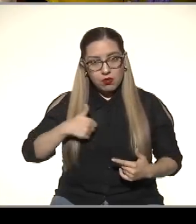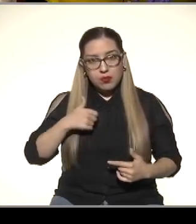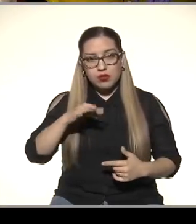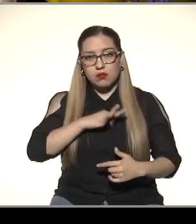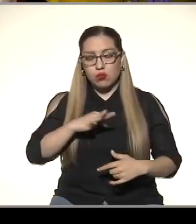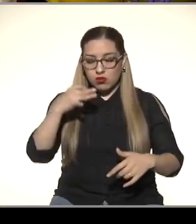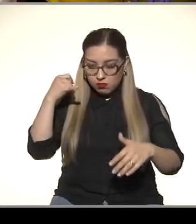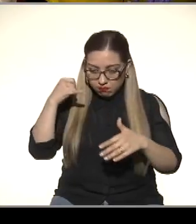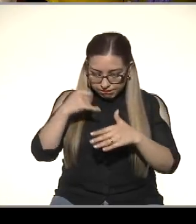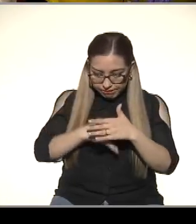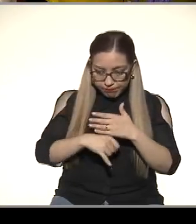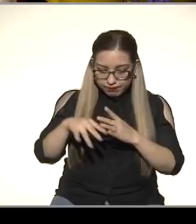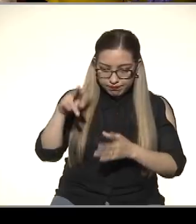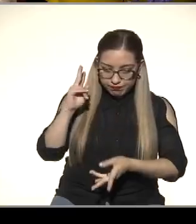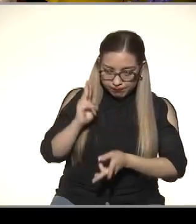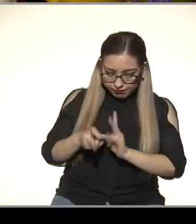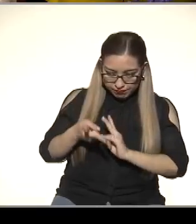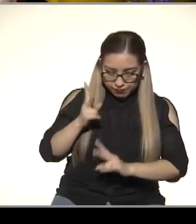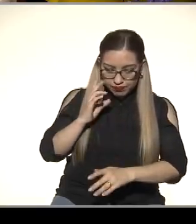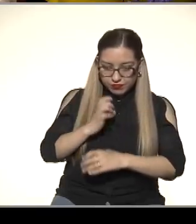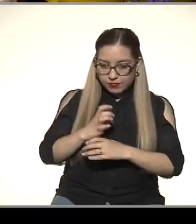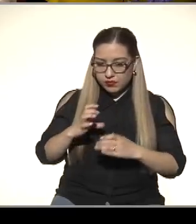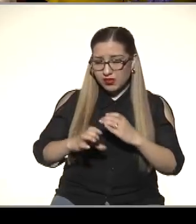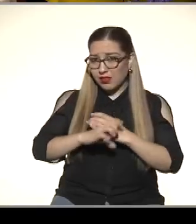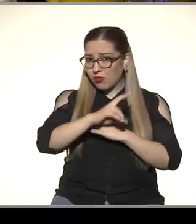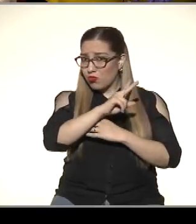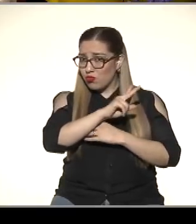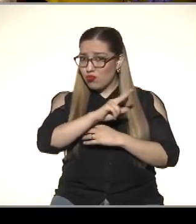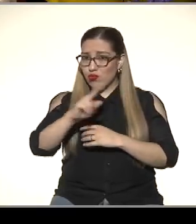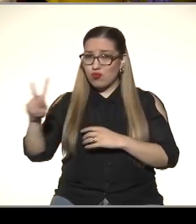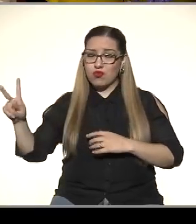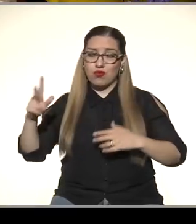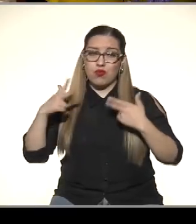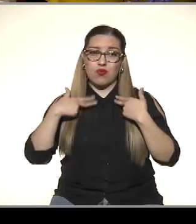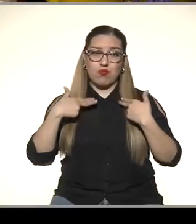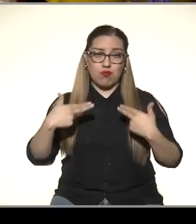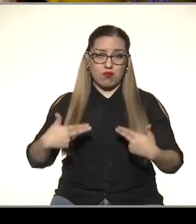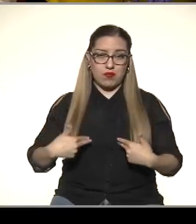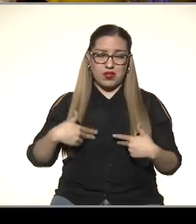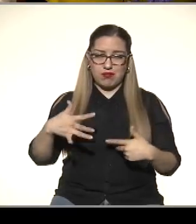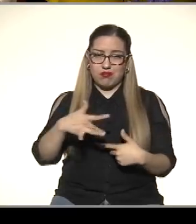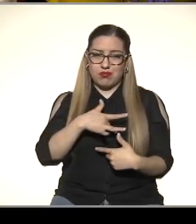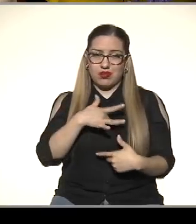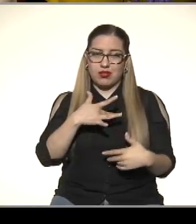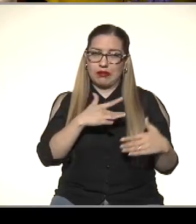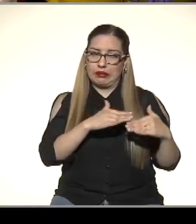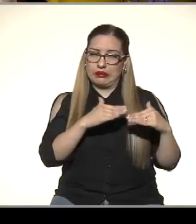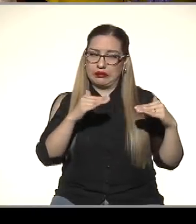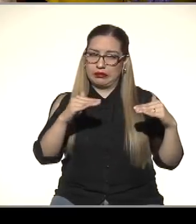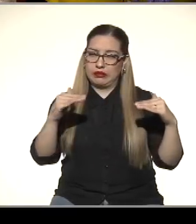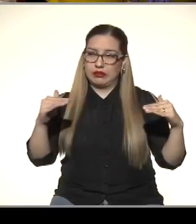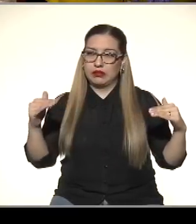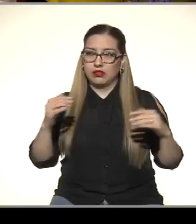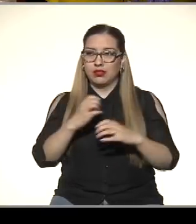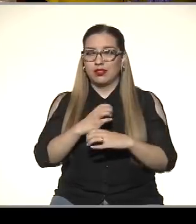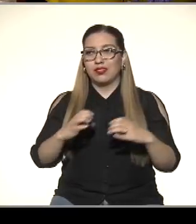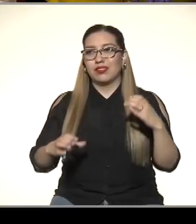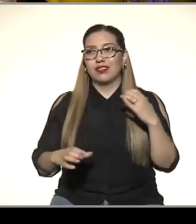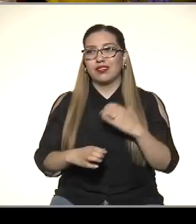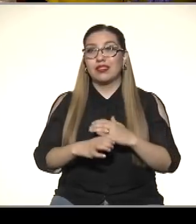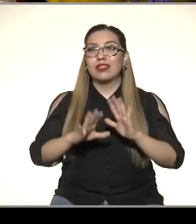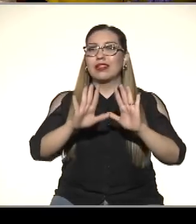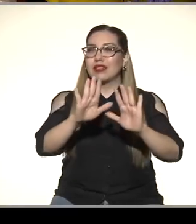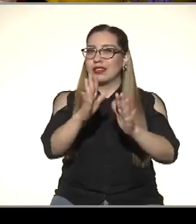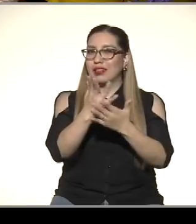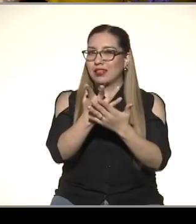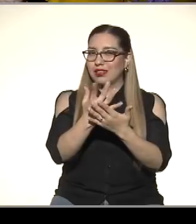ahí están estas cosas que tenemos todos, somos humanos, tenemos una serie de impulsos. ¿sí? Espérame ahí con esas grietas, porque voy a